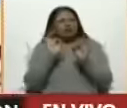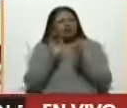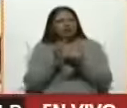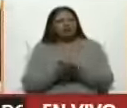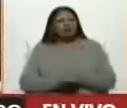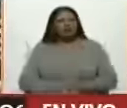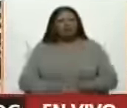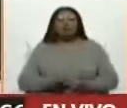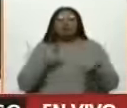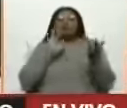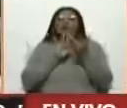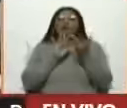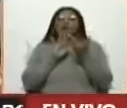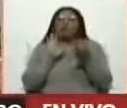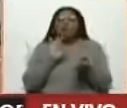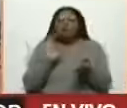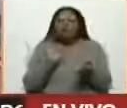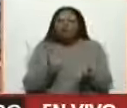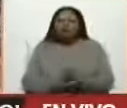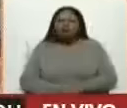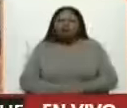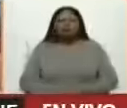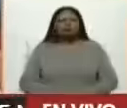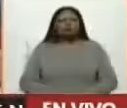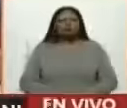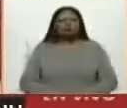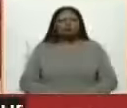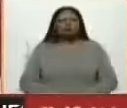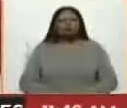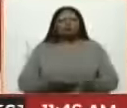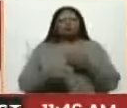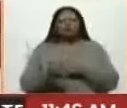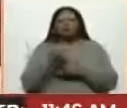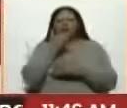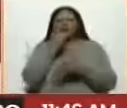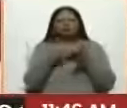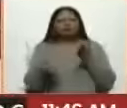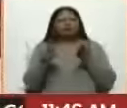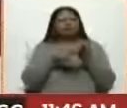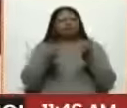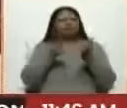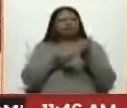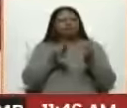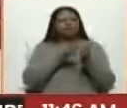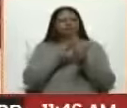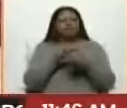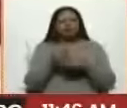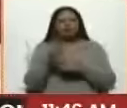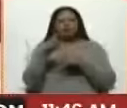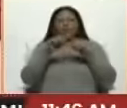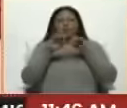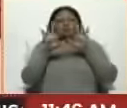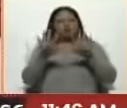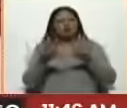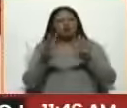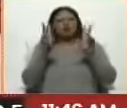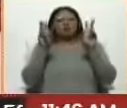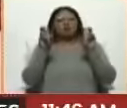lo ha contactado. Porque si no, vamos a cometer errores que ya cometimos antes. Por eso este 1x10 es